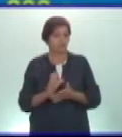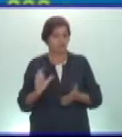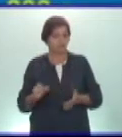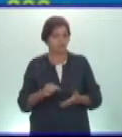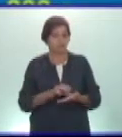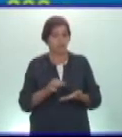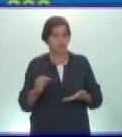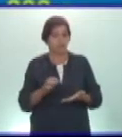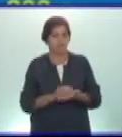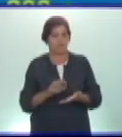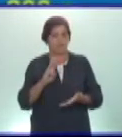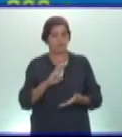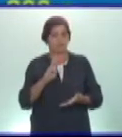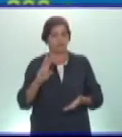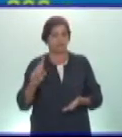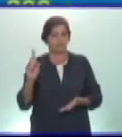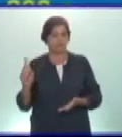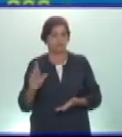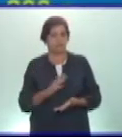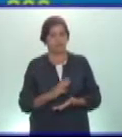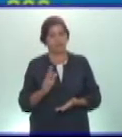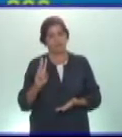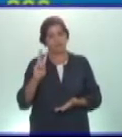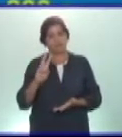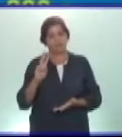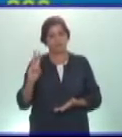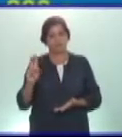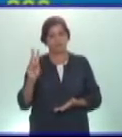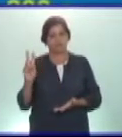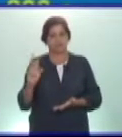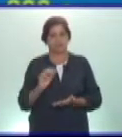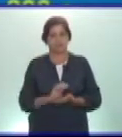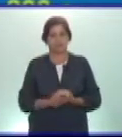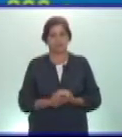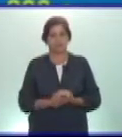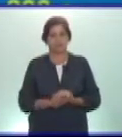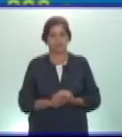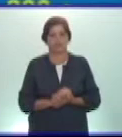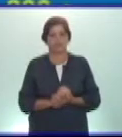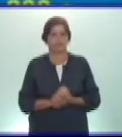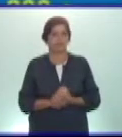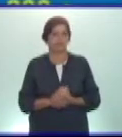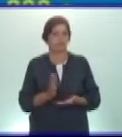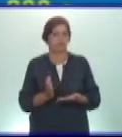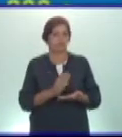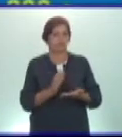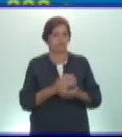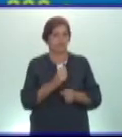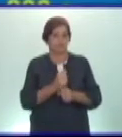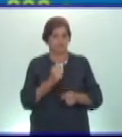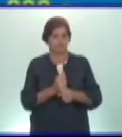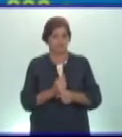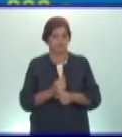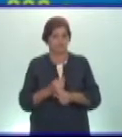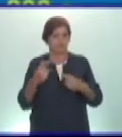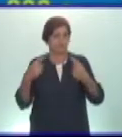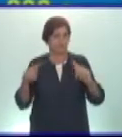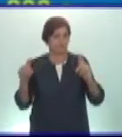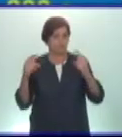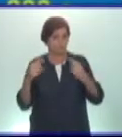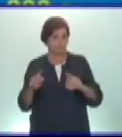de la 331 y página 332. Cuaderno de trabajo también para los centros del